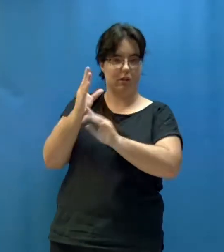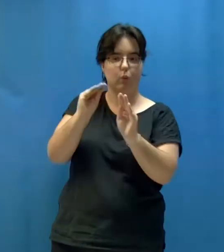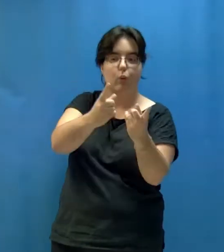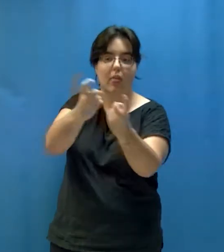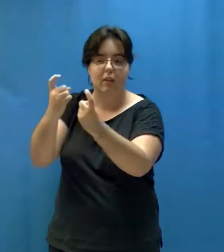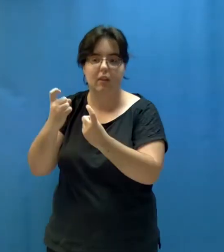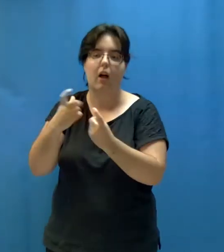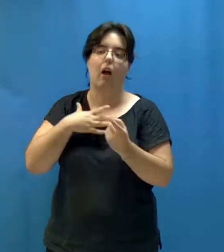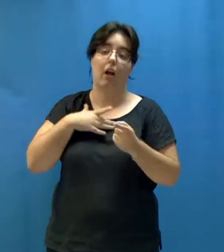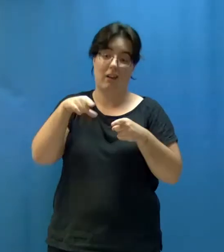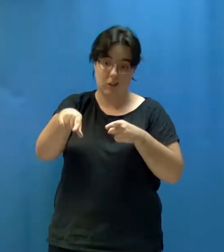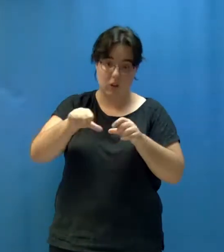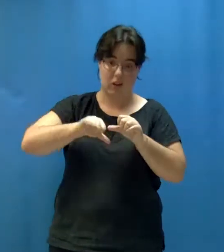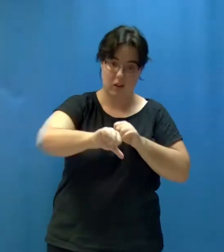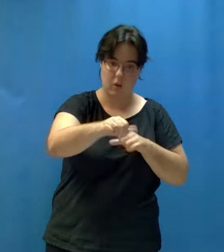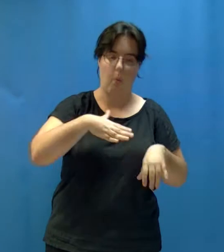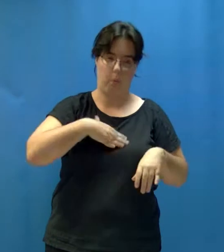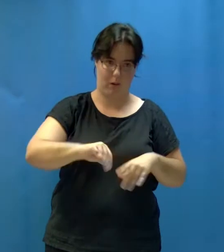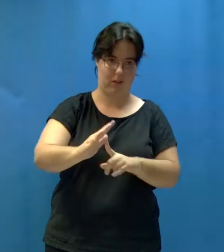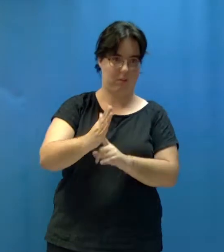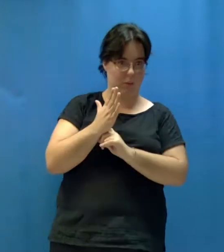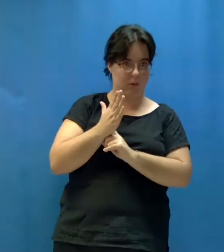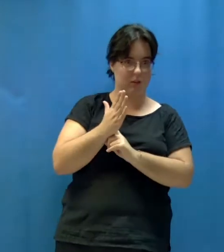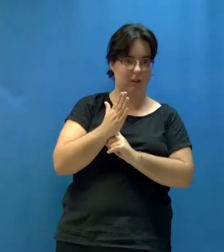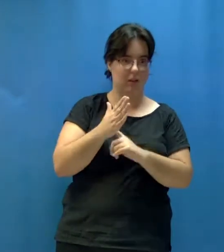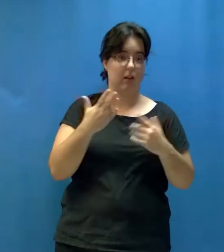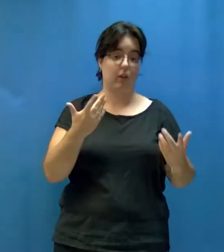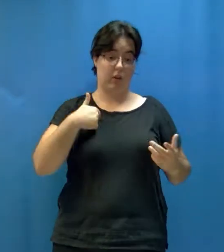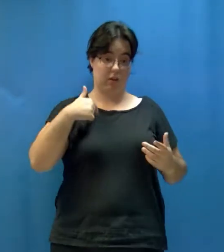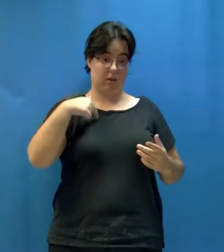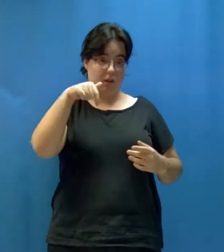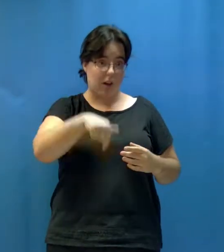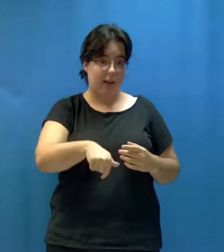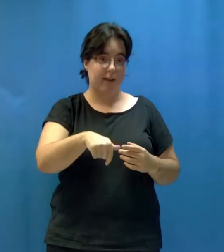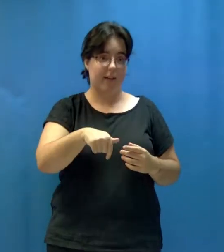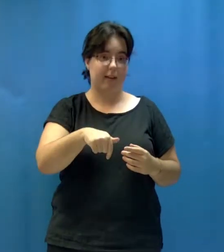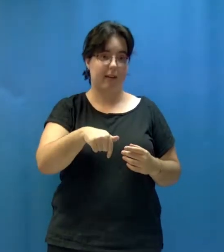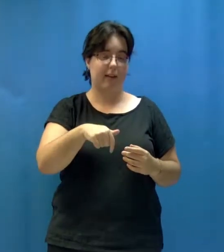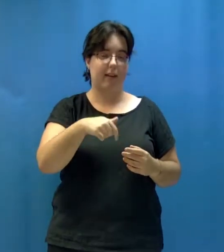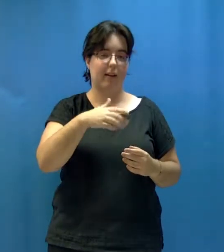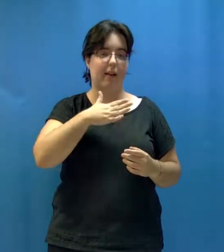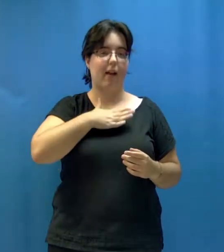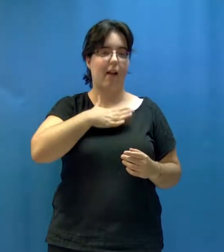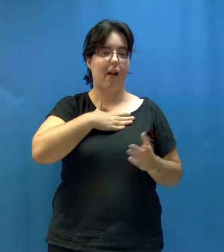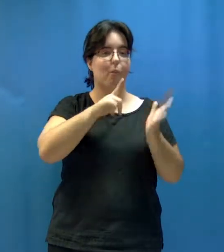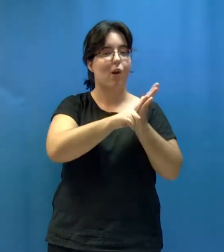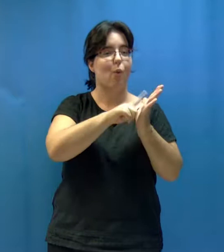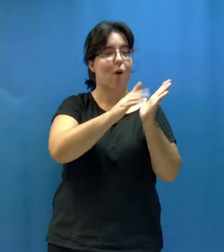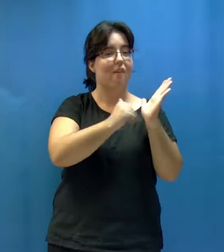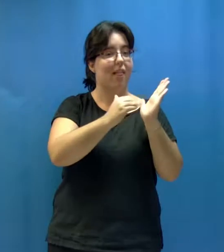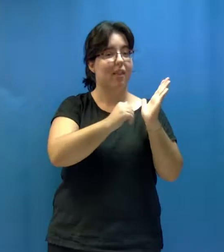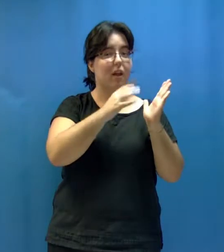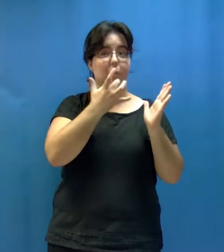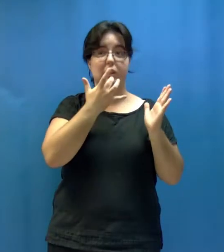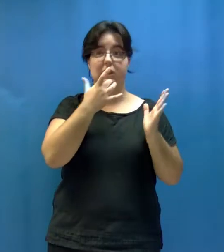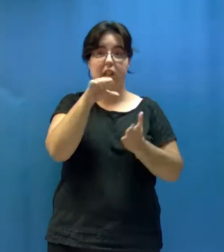es podrien fer les propostes. He fet la meva intervenció en la nostra llengua perquè si no la puc fer en la nostra ciutat i en